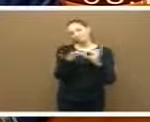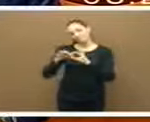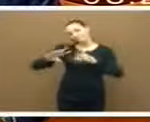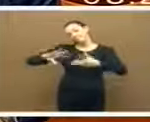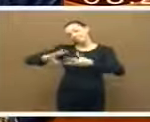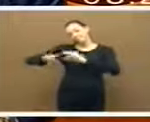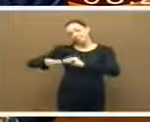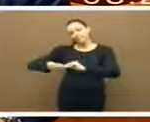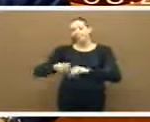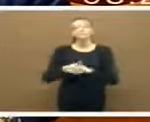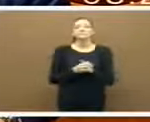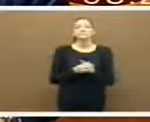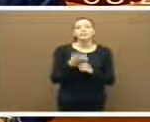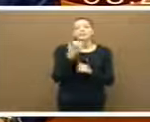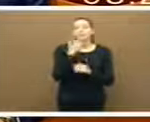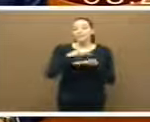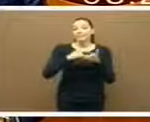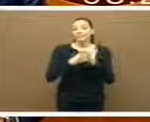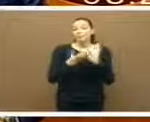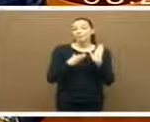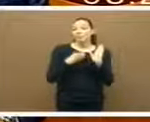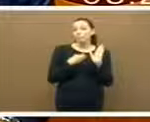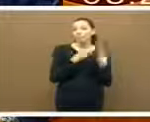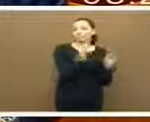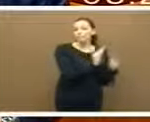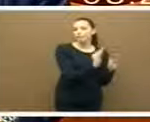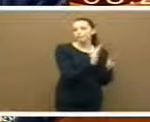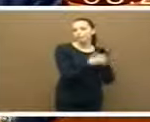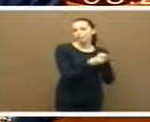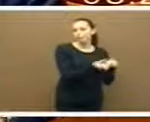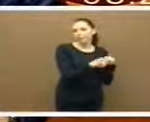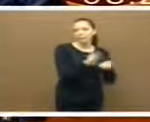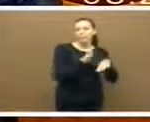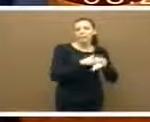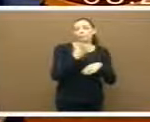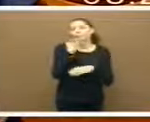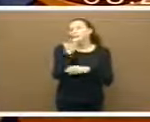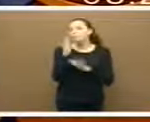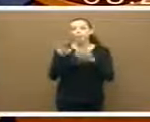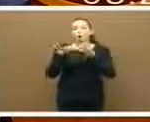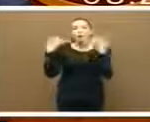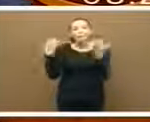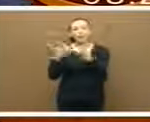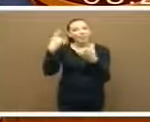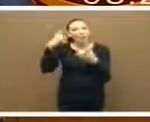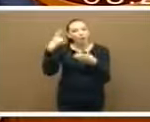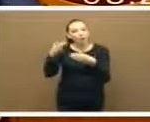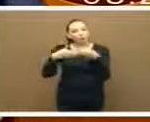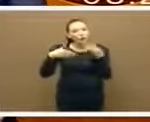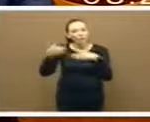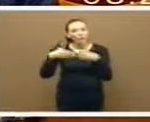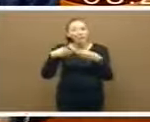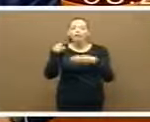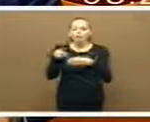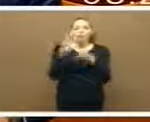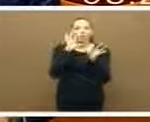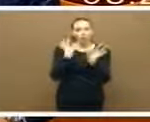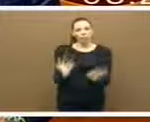Dándole formación a los técnicos municipales para la seguridad en las instalaciones, dándole formación a los voluntarios de Protección Civil para